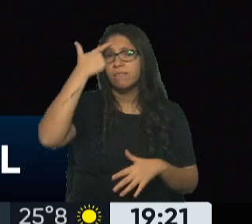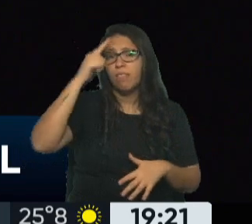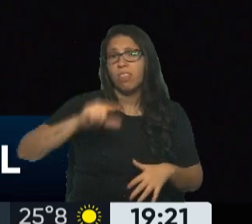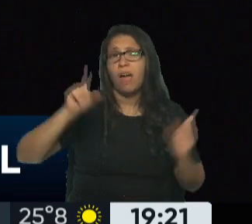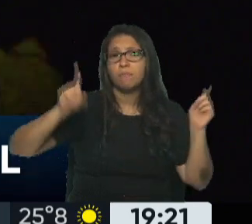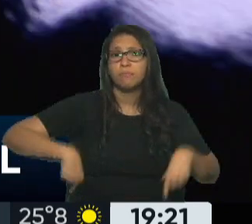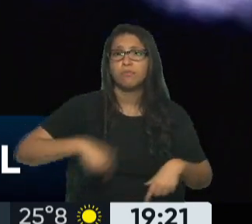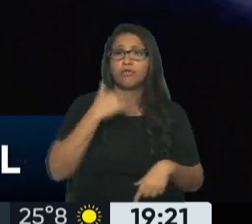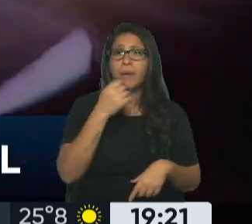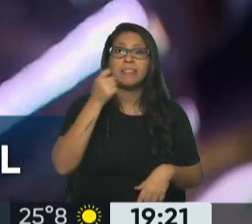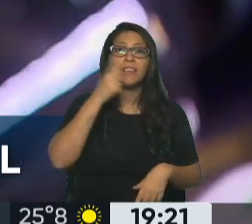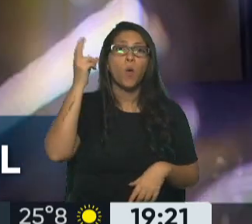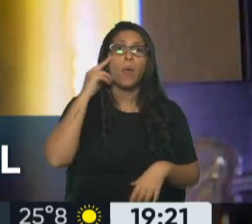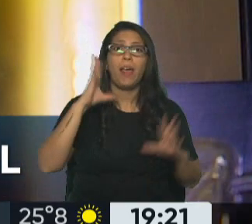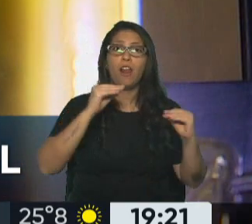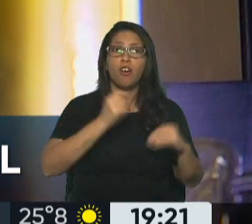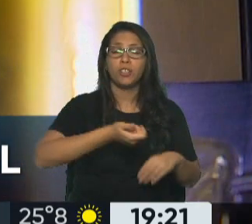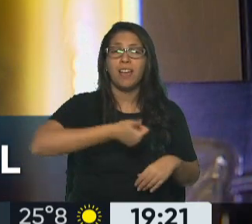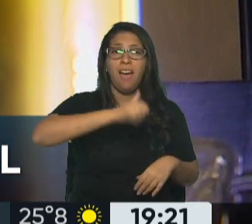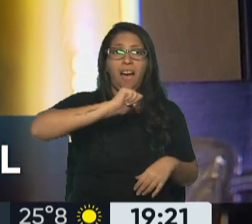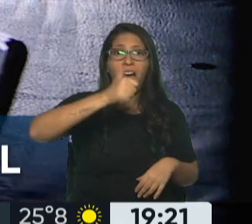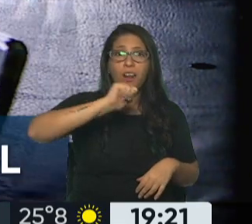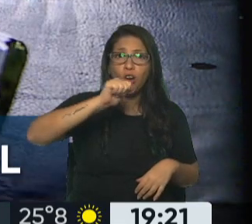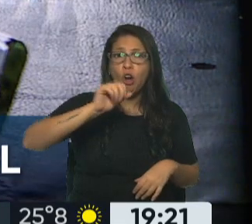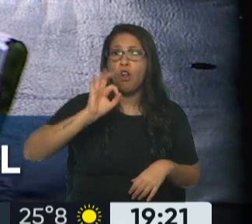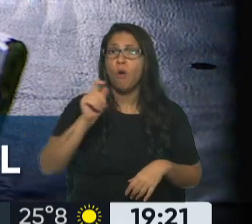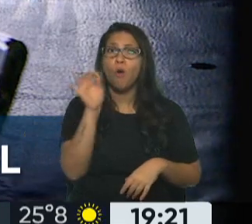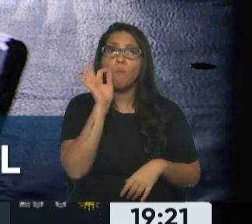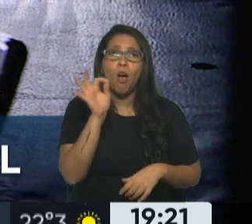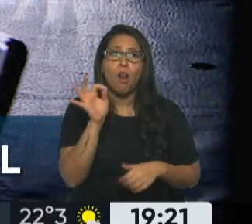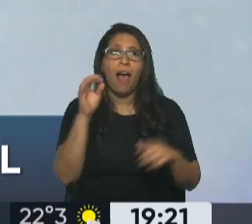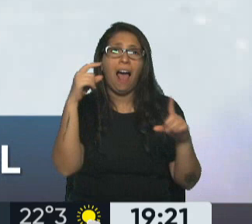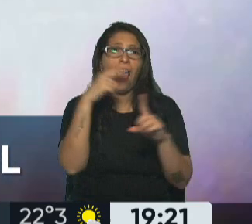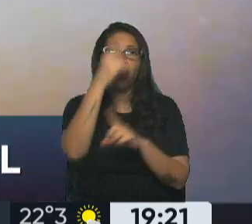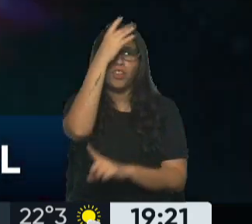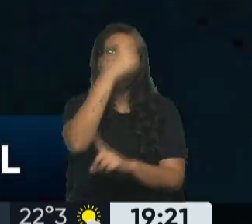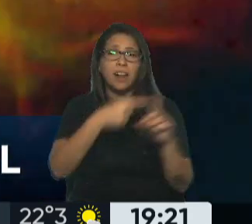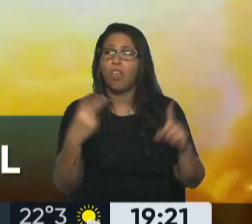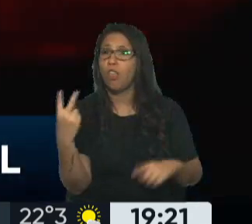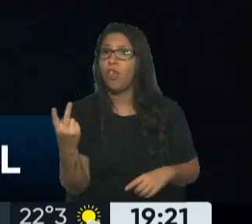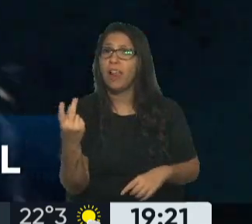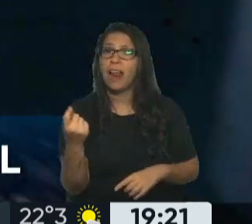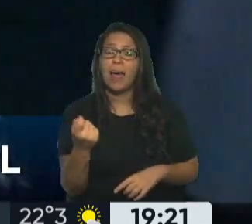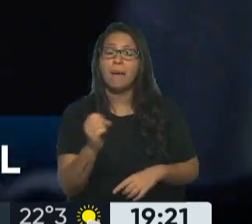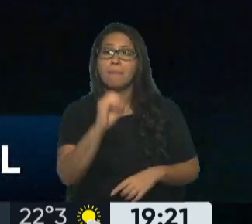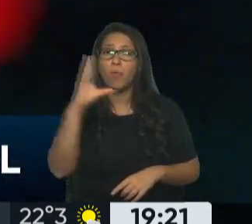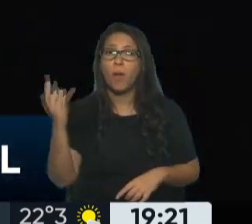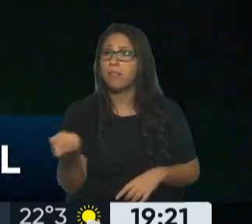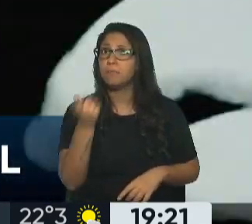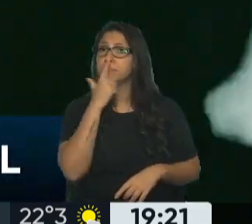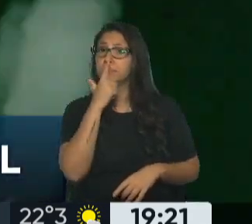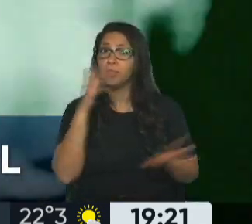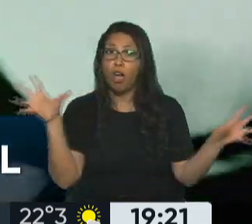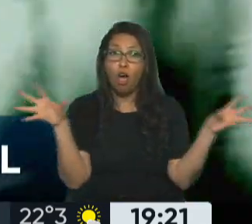tomó alcohol a las 9 de la noche, fumó un porro a la medianoche y a las 2 de la mañana toma un comprimido de éxtasis,